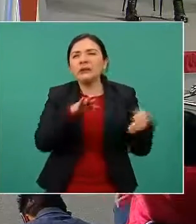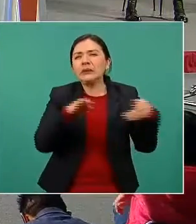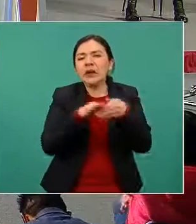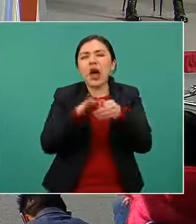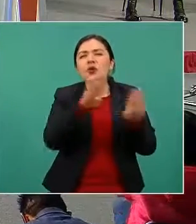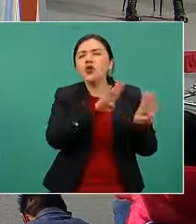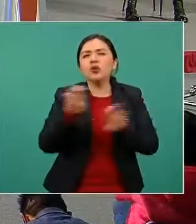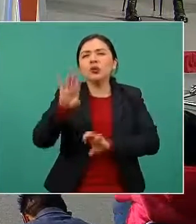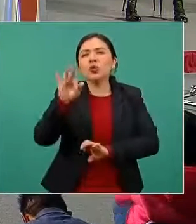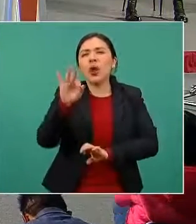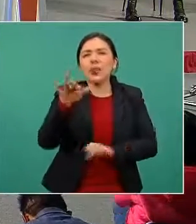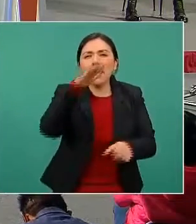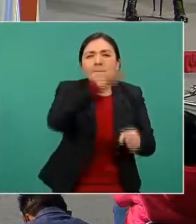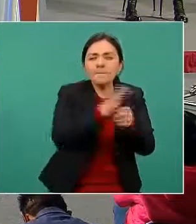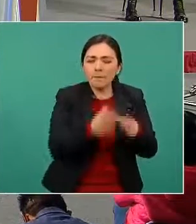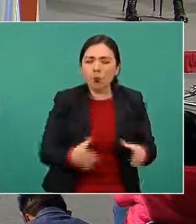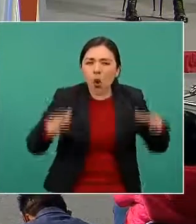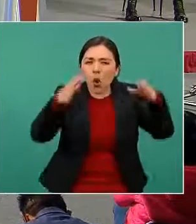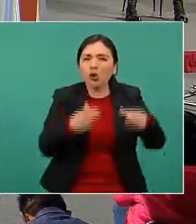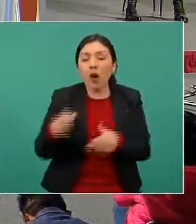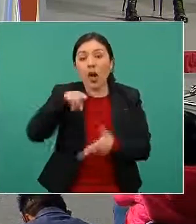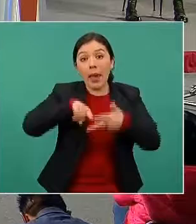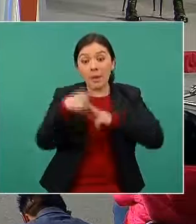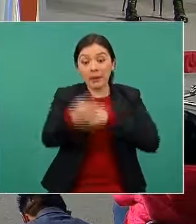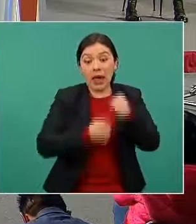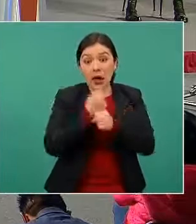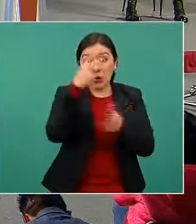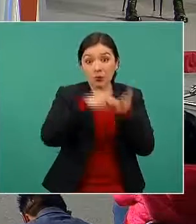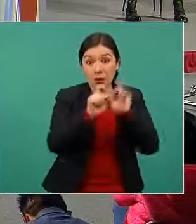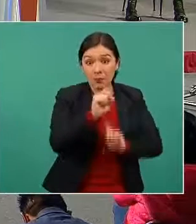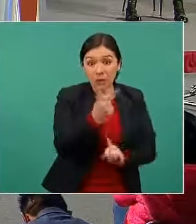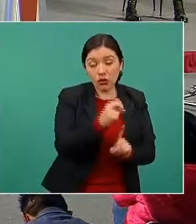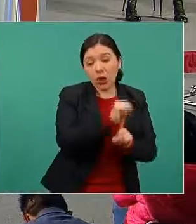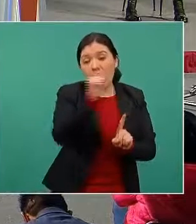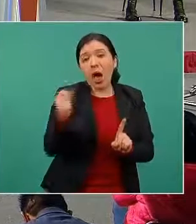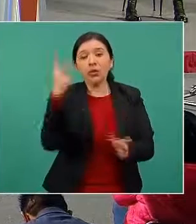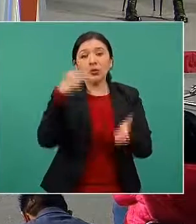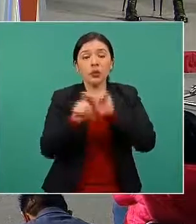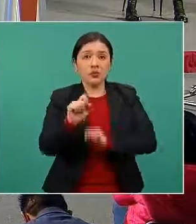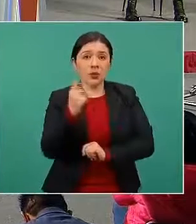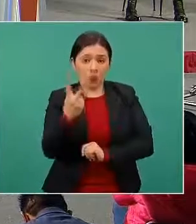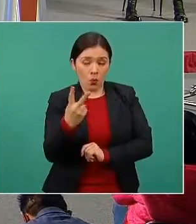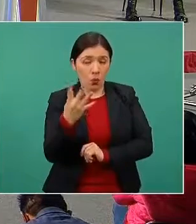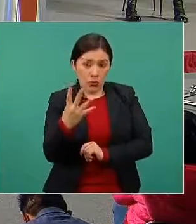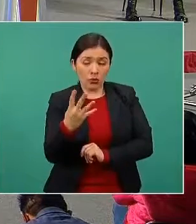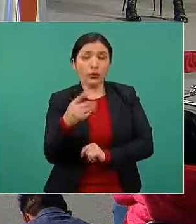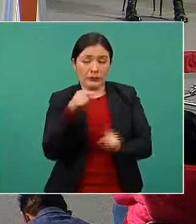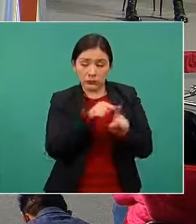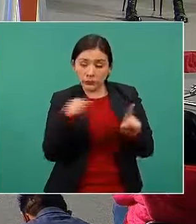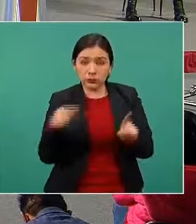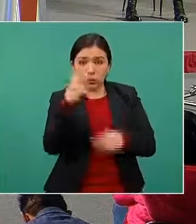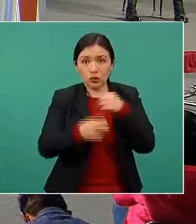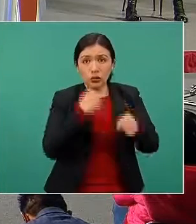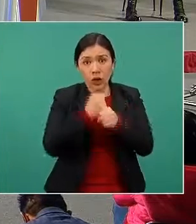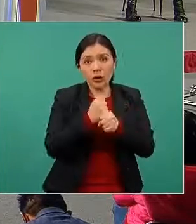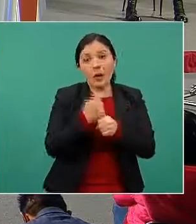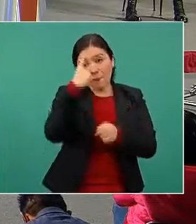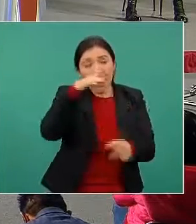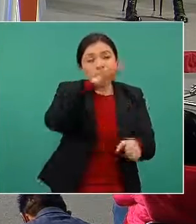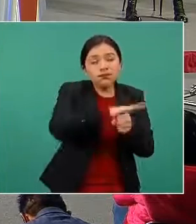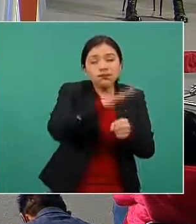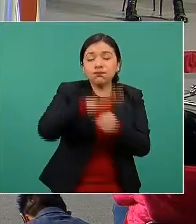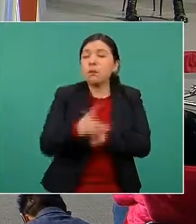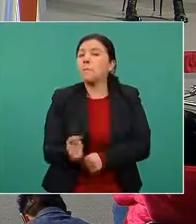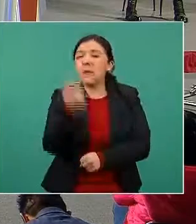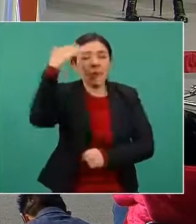el 2024, con un presupuesto estimado de 4.300 millones de pesos. Se le va a dar prioridad